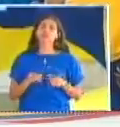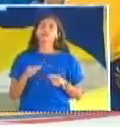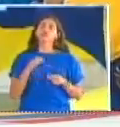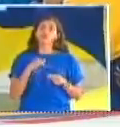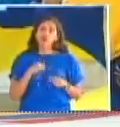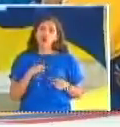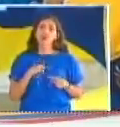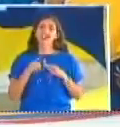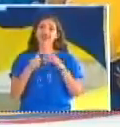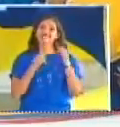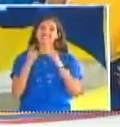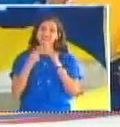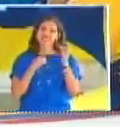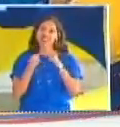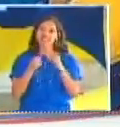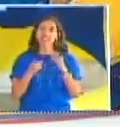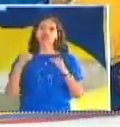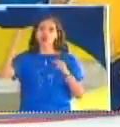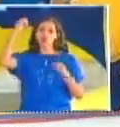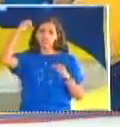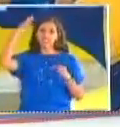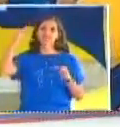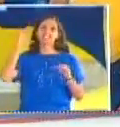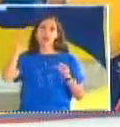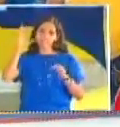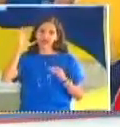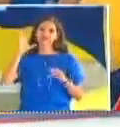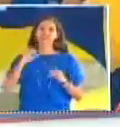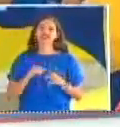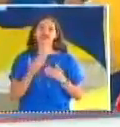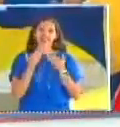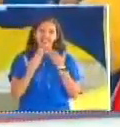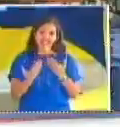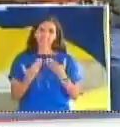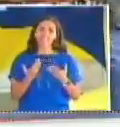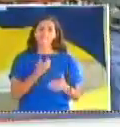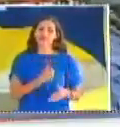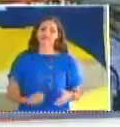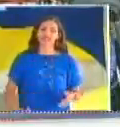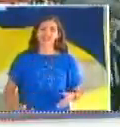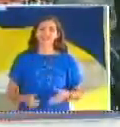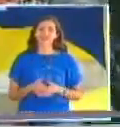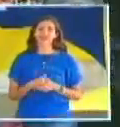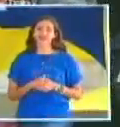las estrellas y los luceros de la patria. Gracias, presidente.